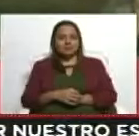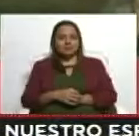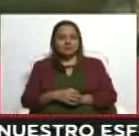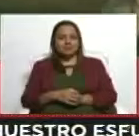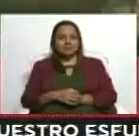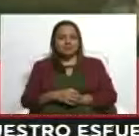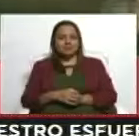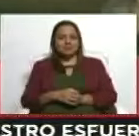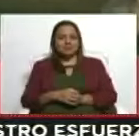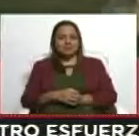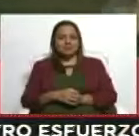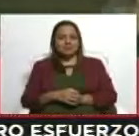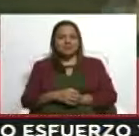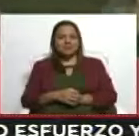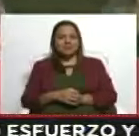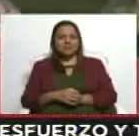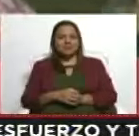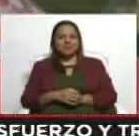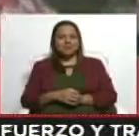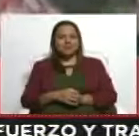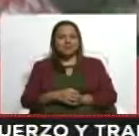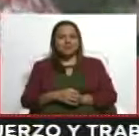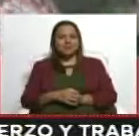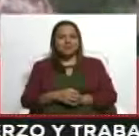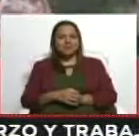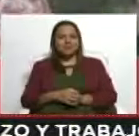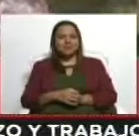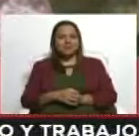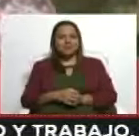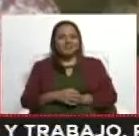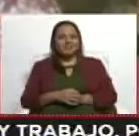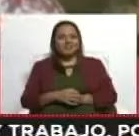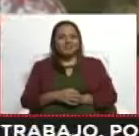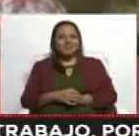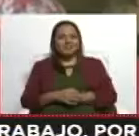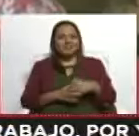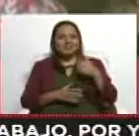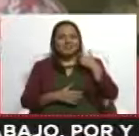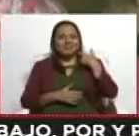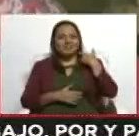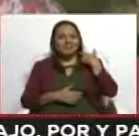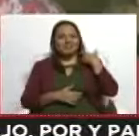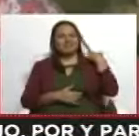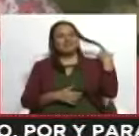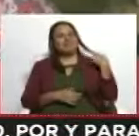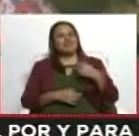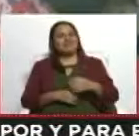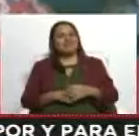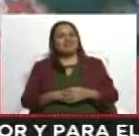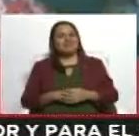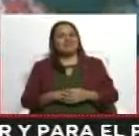Cuando yo te vaya a hacer la pregunta, yo me voy a acercar a ti y te la voy a decir. Es importante.